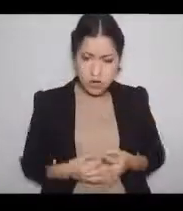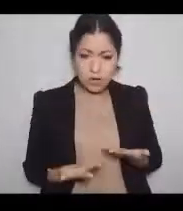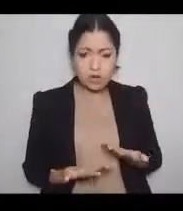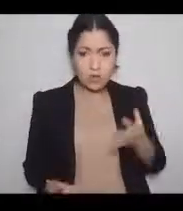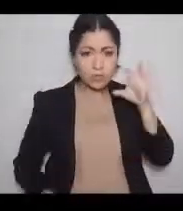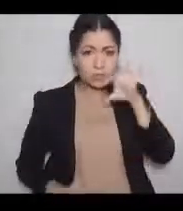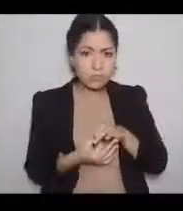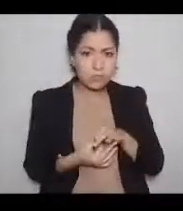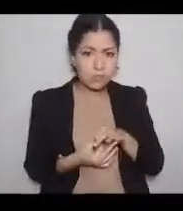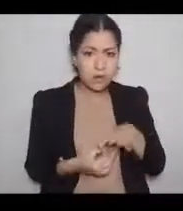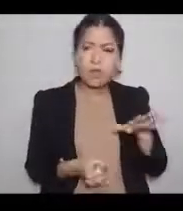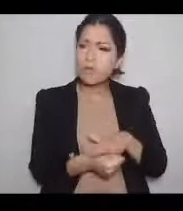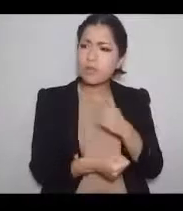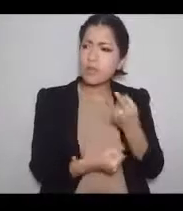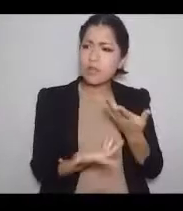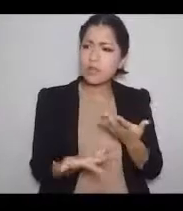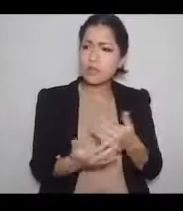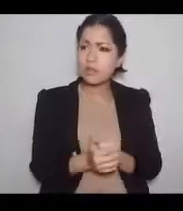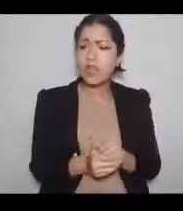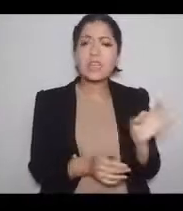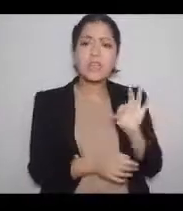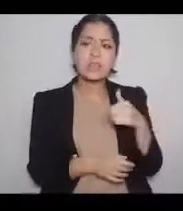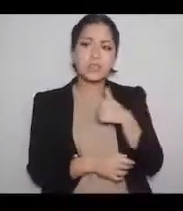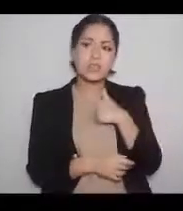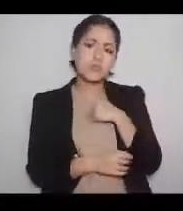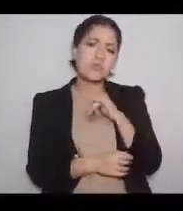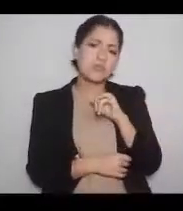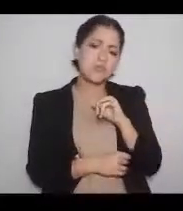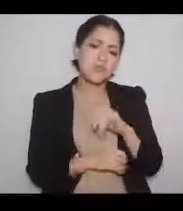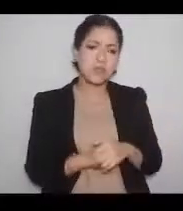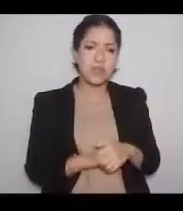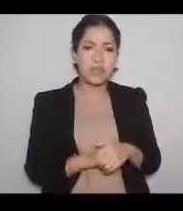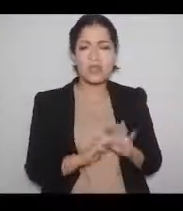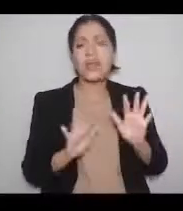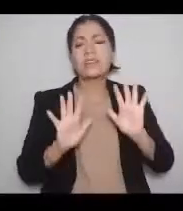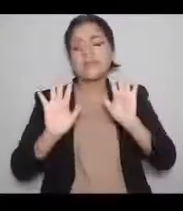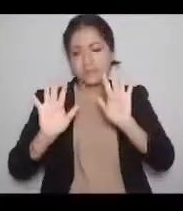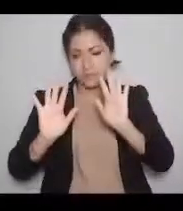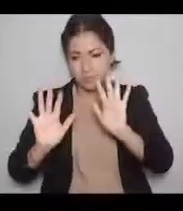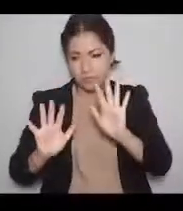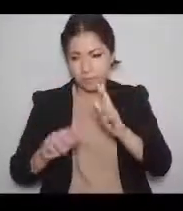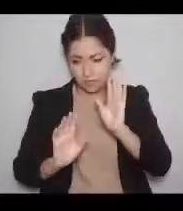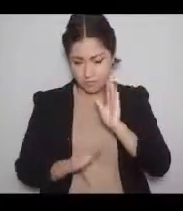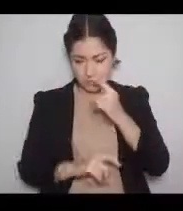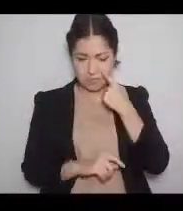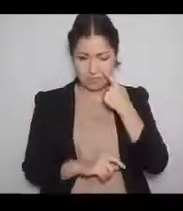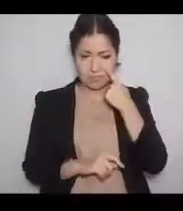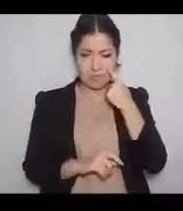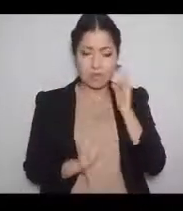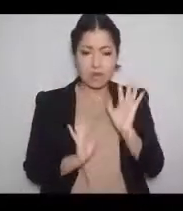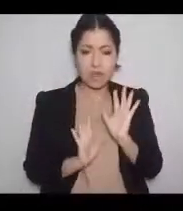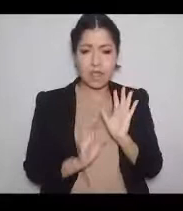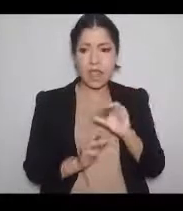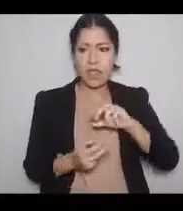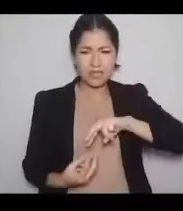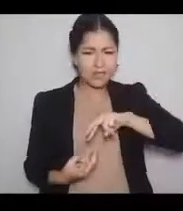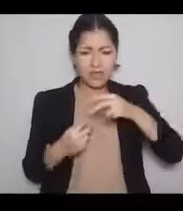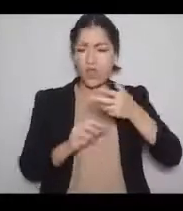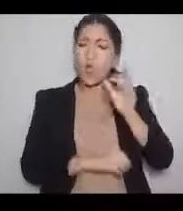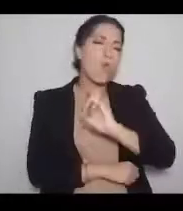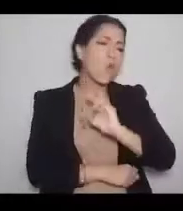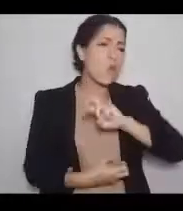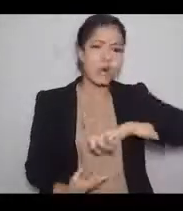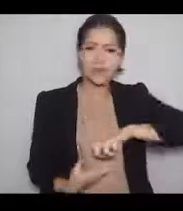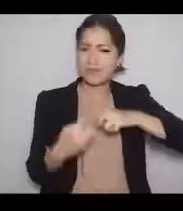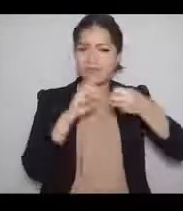así. Ah, ¿te importa el ADN? Eso déjaselo a ti, con el medidor obsesivo, no a Kepler, el gran intérprete. ¿Qué chingados